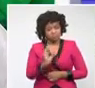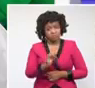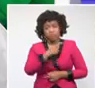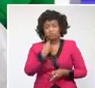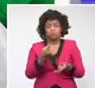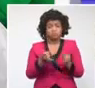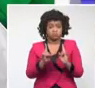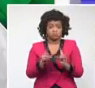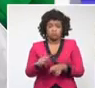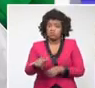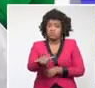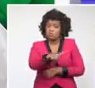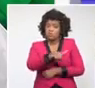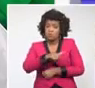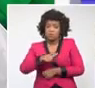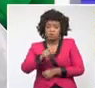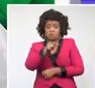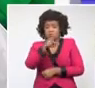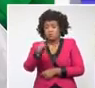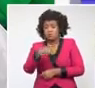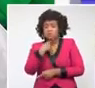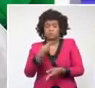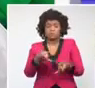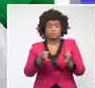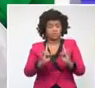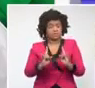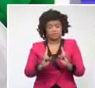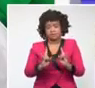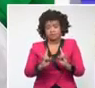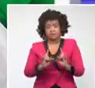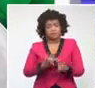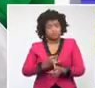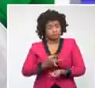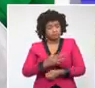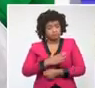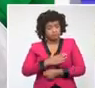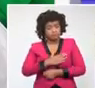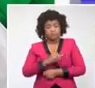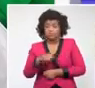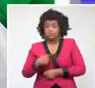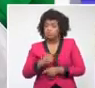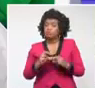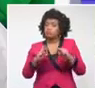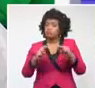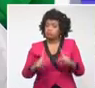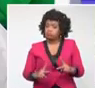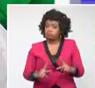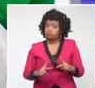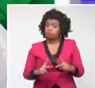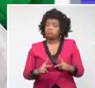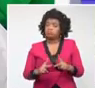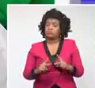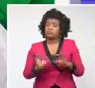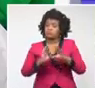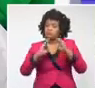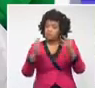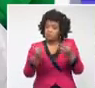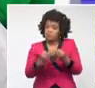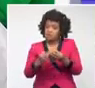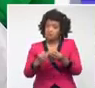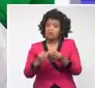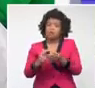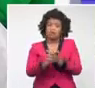todos, y reiteramos nuestras condolencias a familiares, amistades.